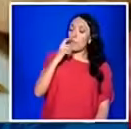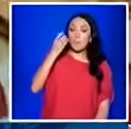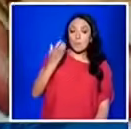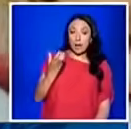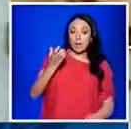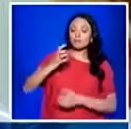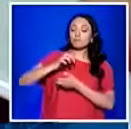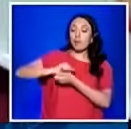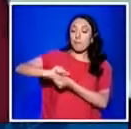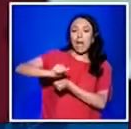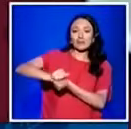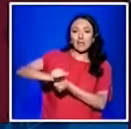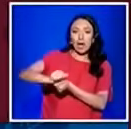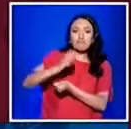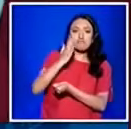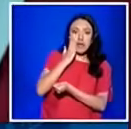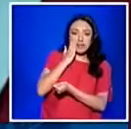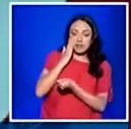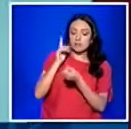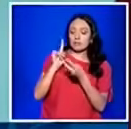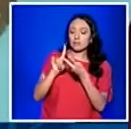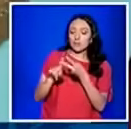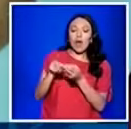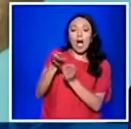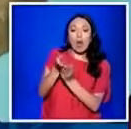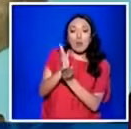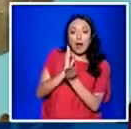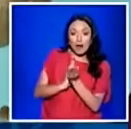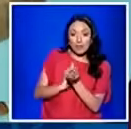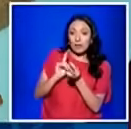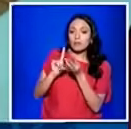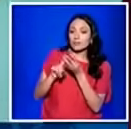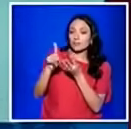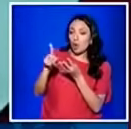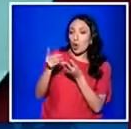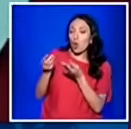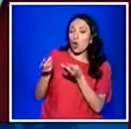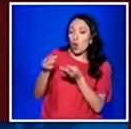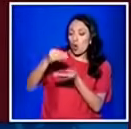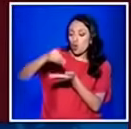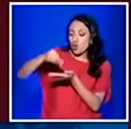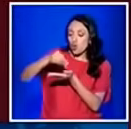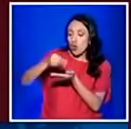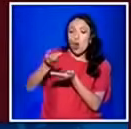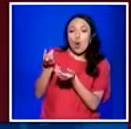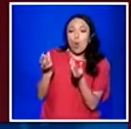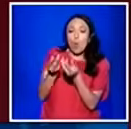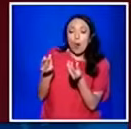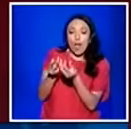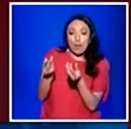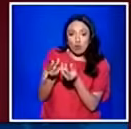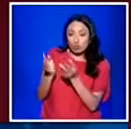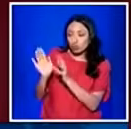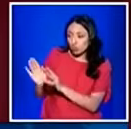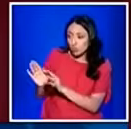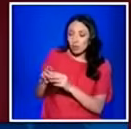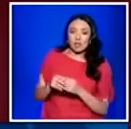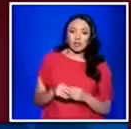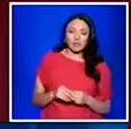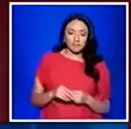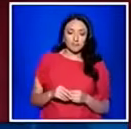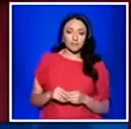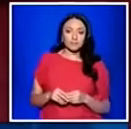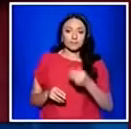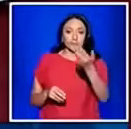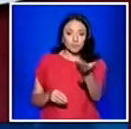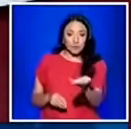masa madre, tenemos con el aguacate, el guacamole, un poquito de tocino y el huevo. Tenemos acá